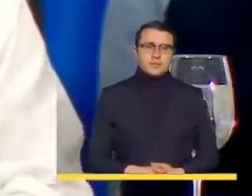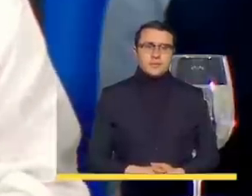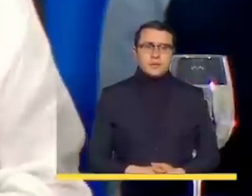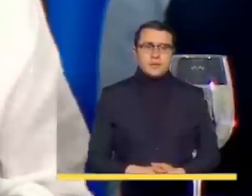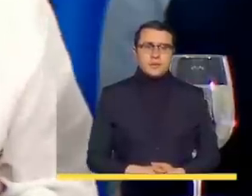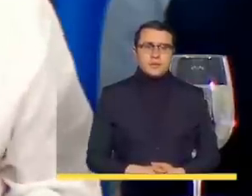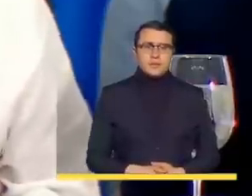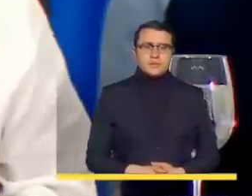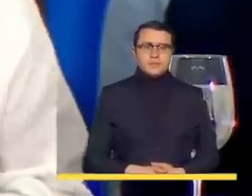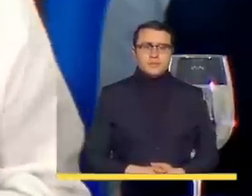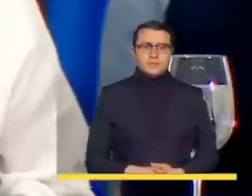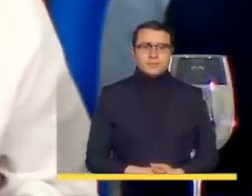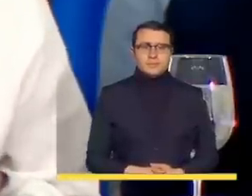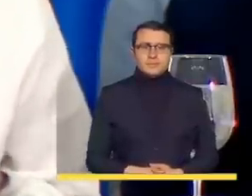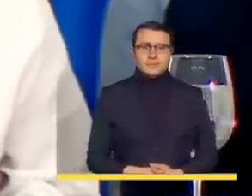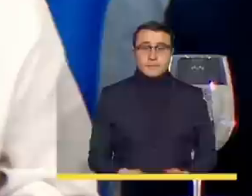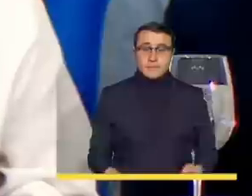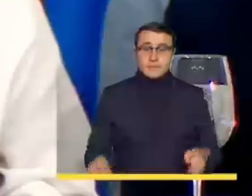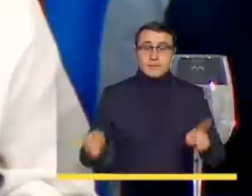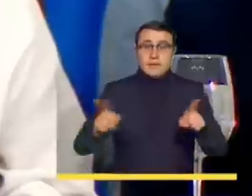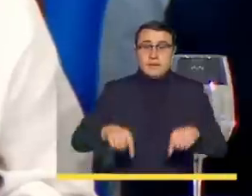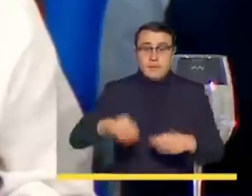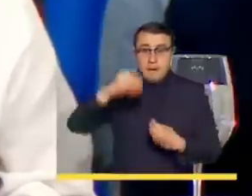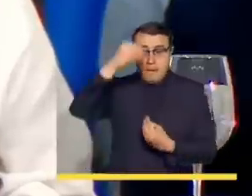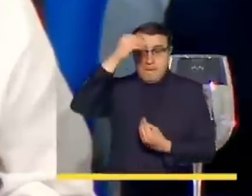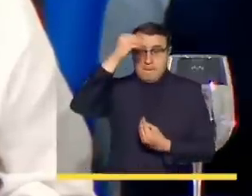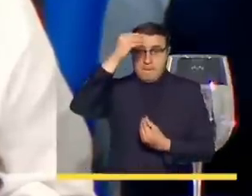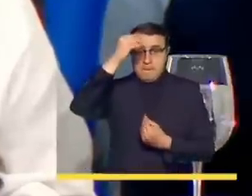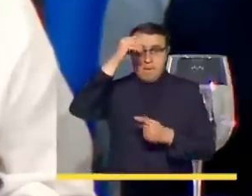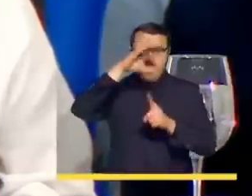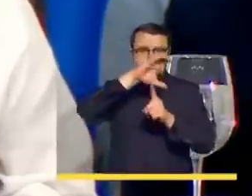fortalecer nuestros valores culturales, morales,